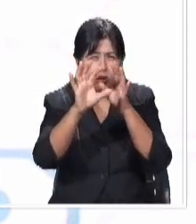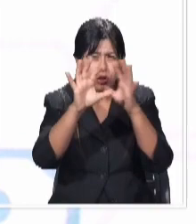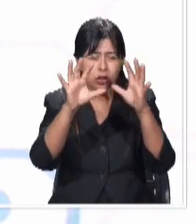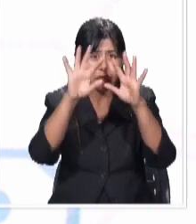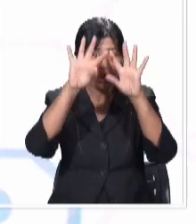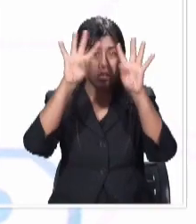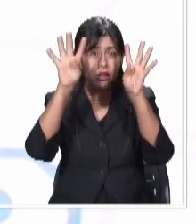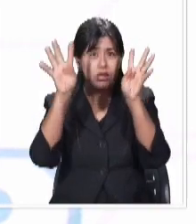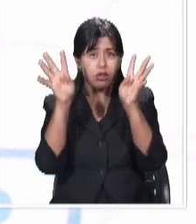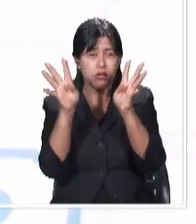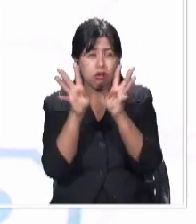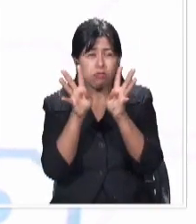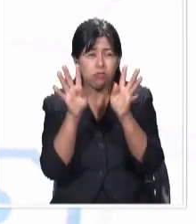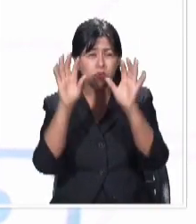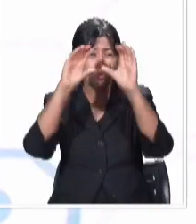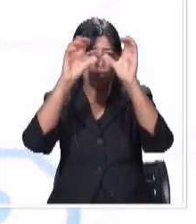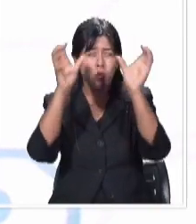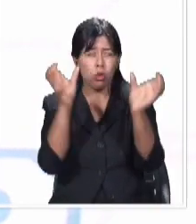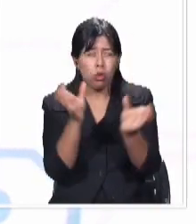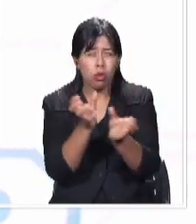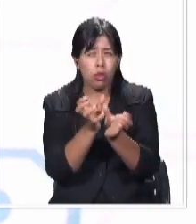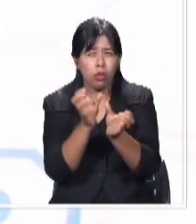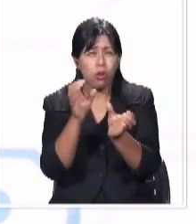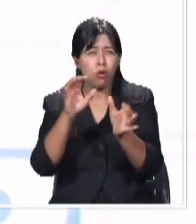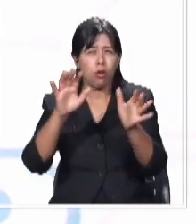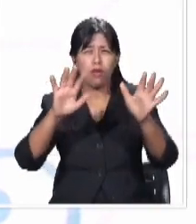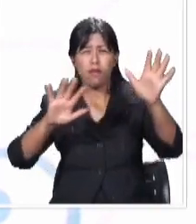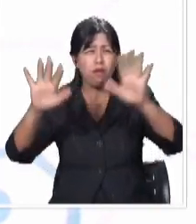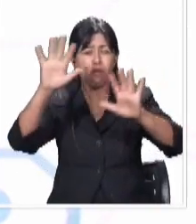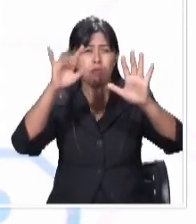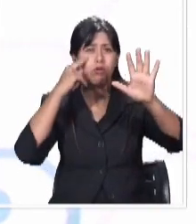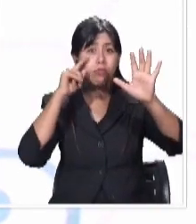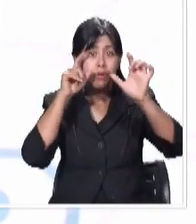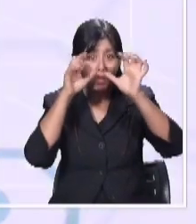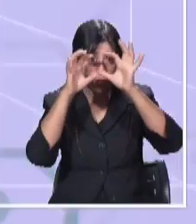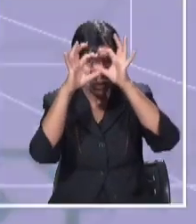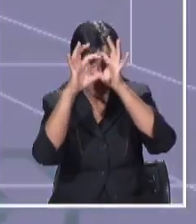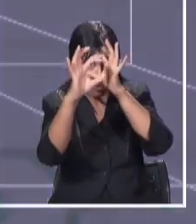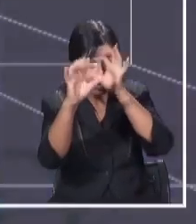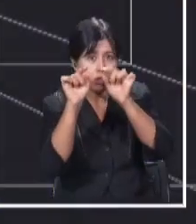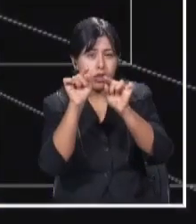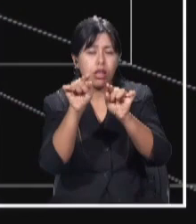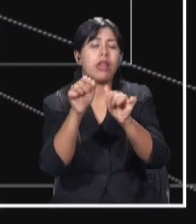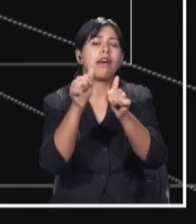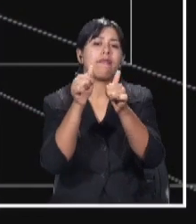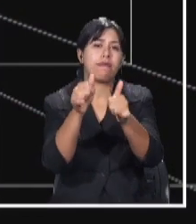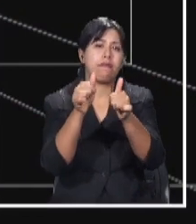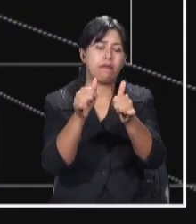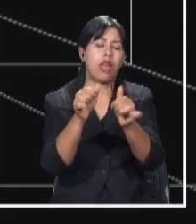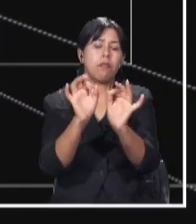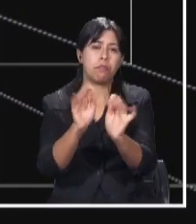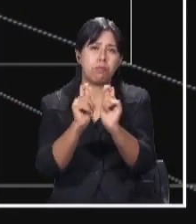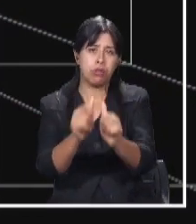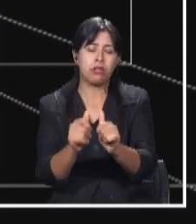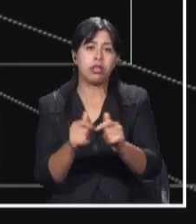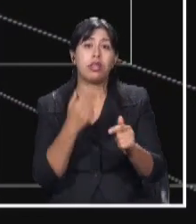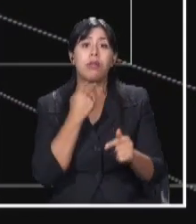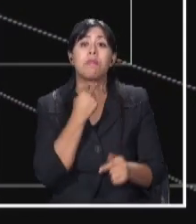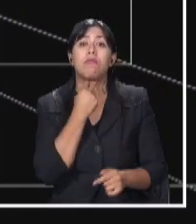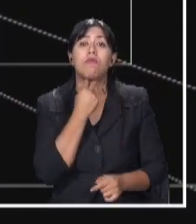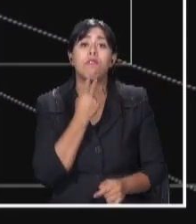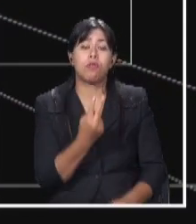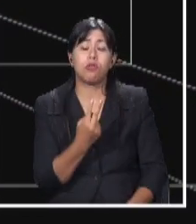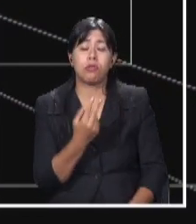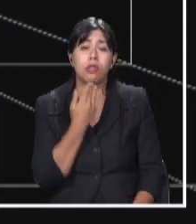la periferia veo difuso. Tiene un sintetizador vocal, puede reproducir voz. Puedo yo hacer estudios, por ejemplo, de cómo